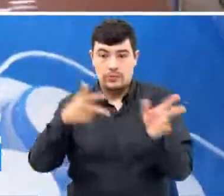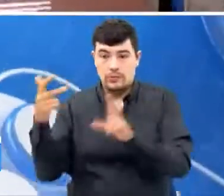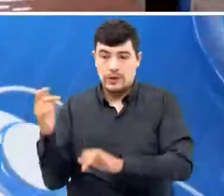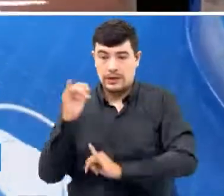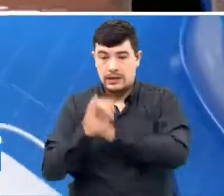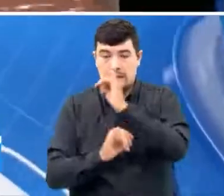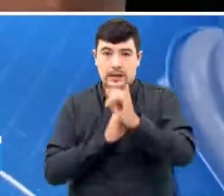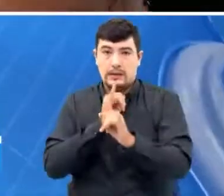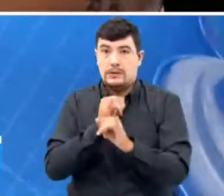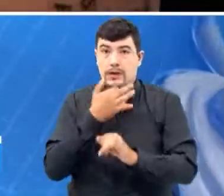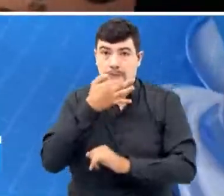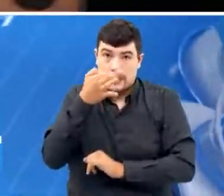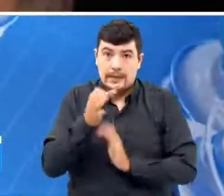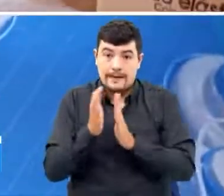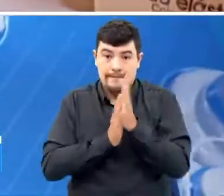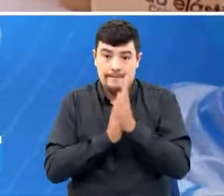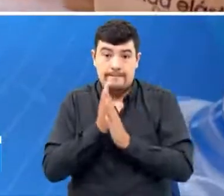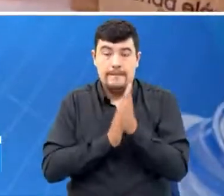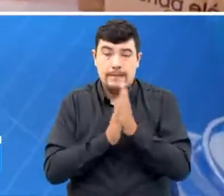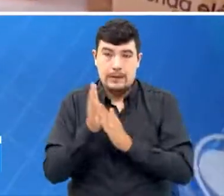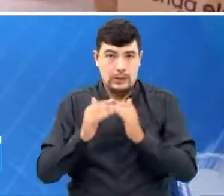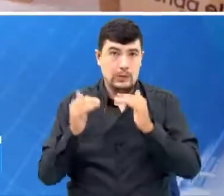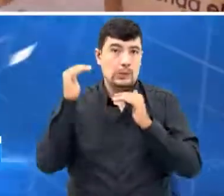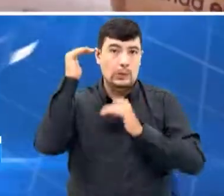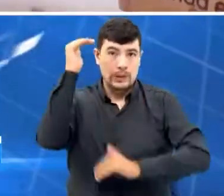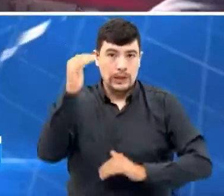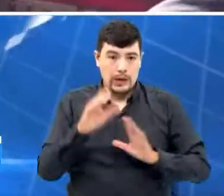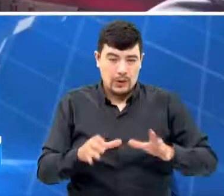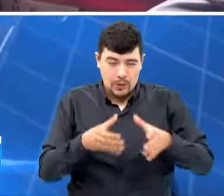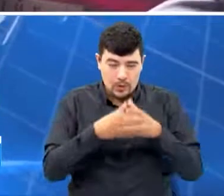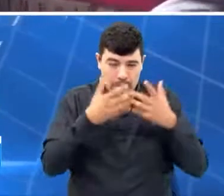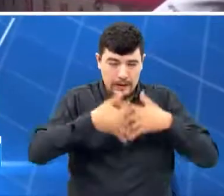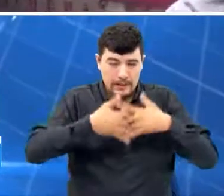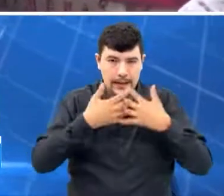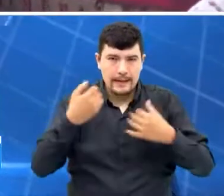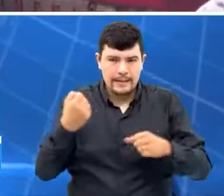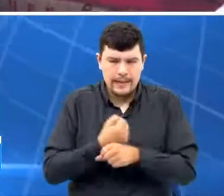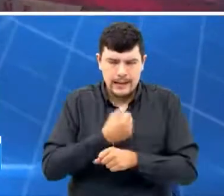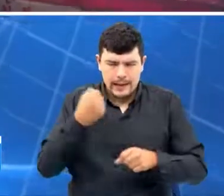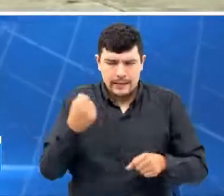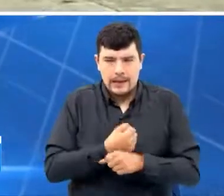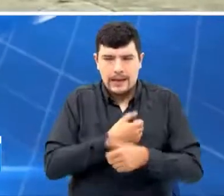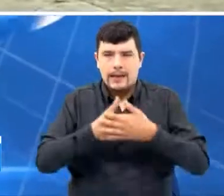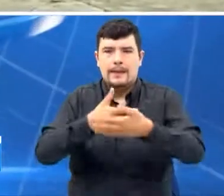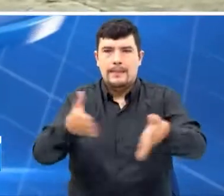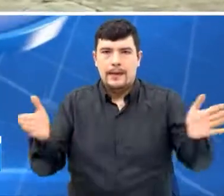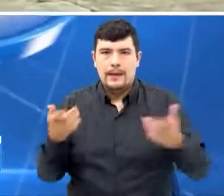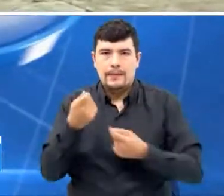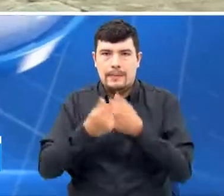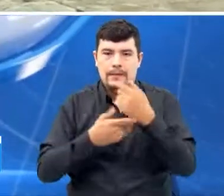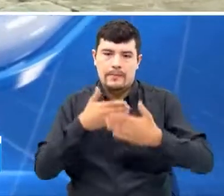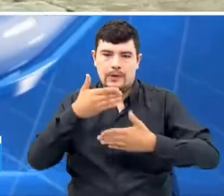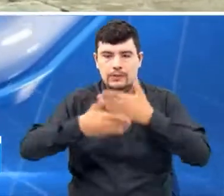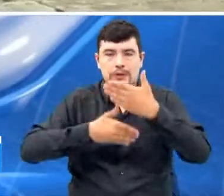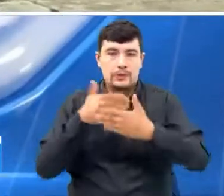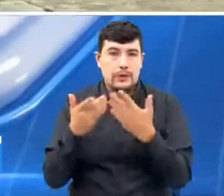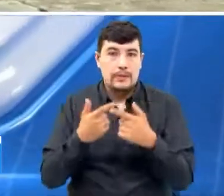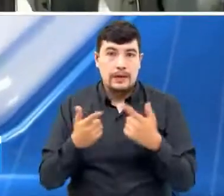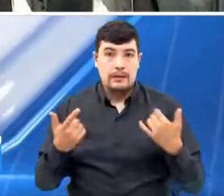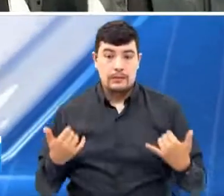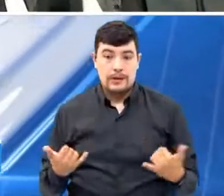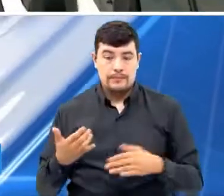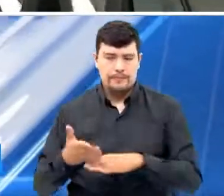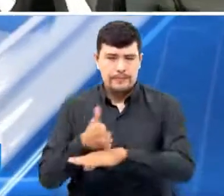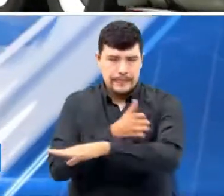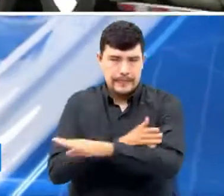todas las expectativas de los líderes de los gremios que han venido trabajando en este importante proceso. Pero antes de seguir